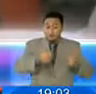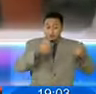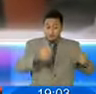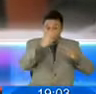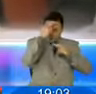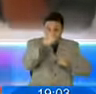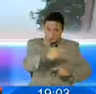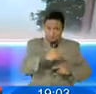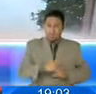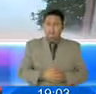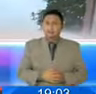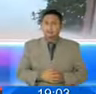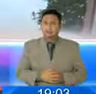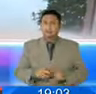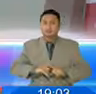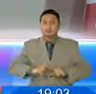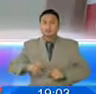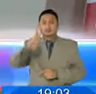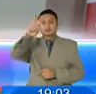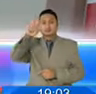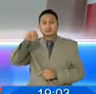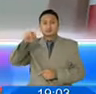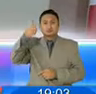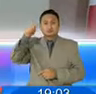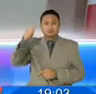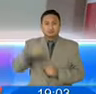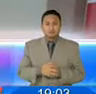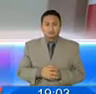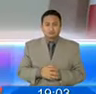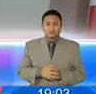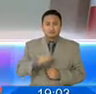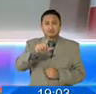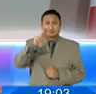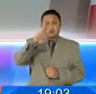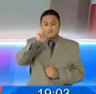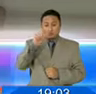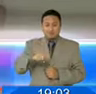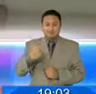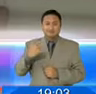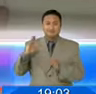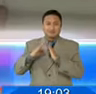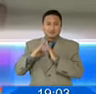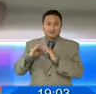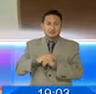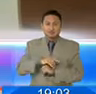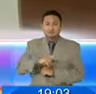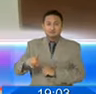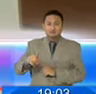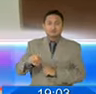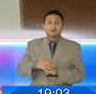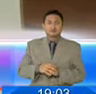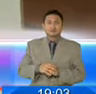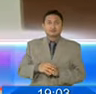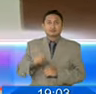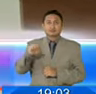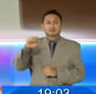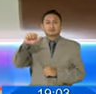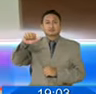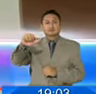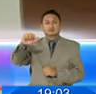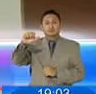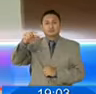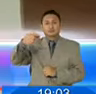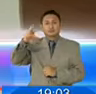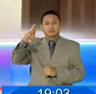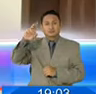reconocimientos pero ya en el 2010 Luna tobar pasó sus días en la casa Sagrado Corazón de Jesús del barrio la Armenia ubicada en